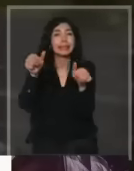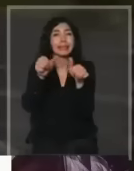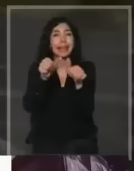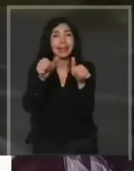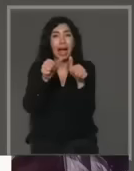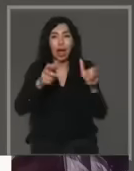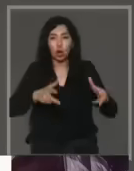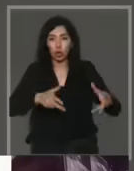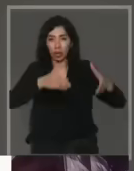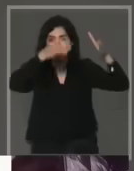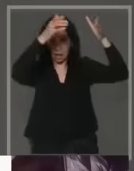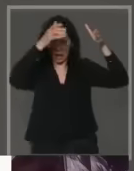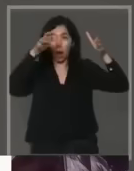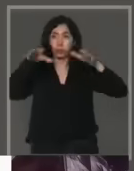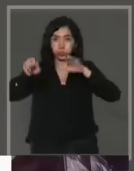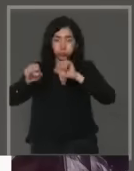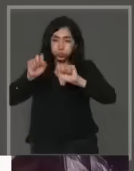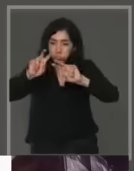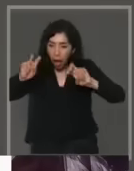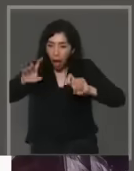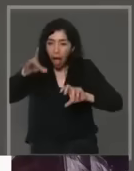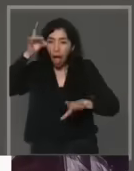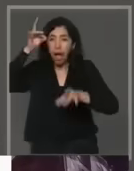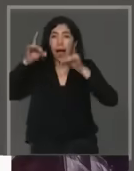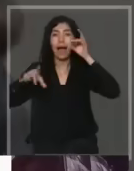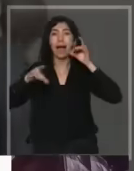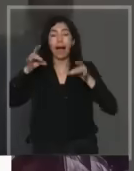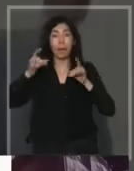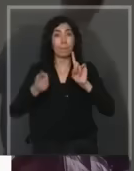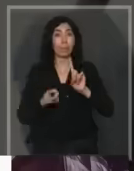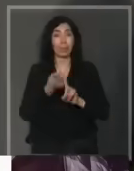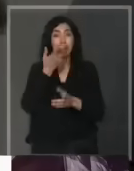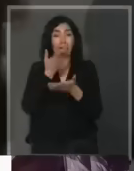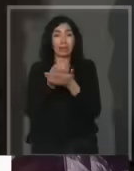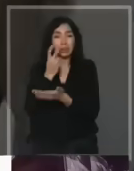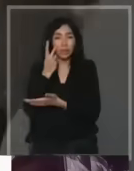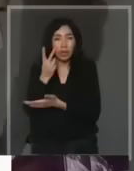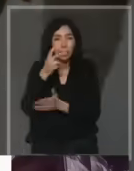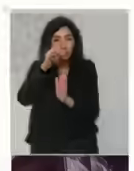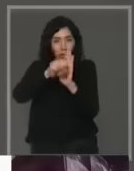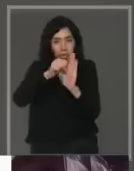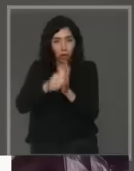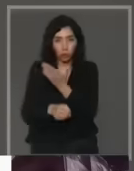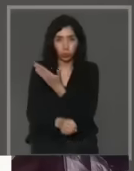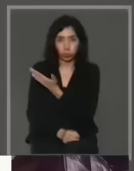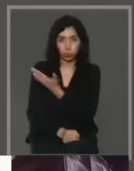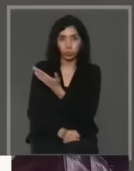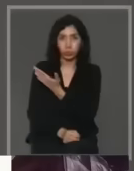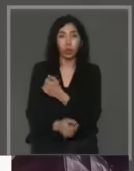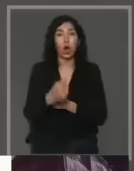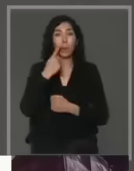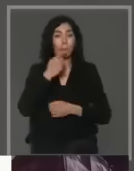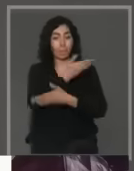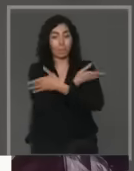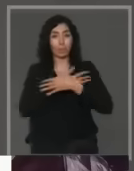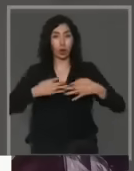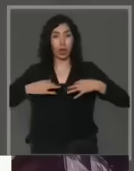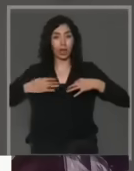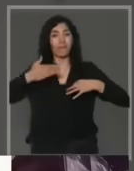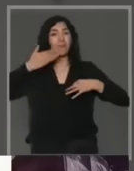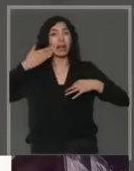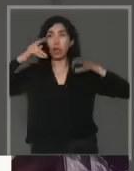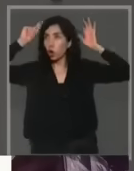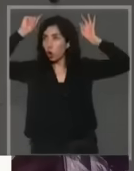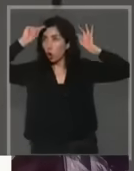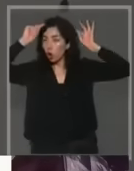centro comercial. Por primera vez y de manera exclusiva lo vemos en estas imágenes. Él con polera blanca y gorra verde caminando